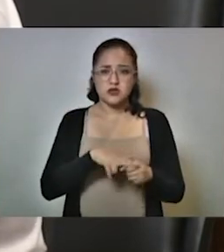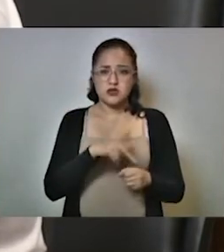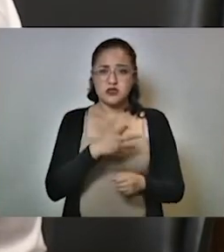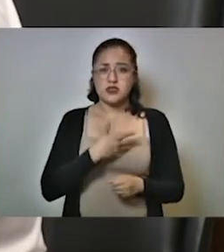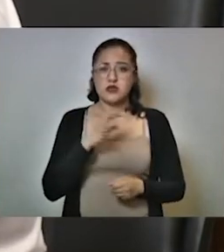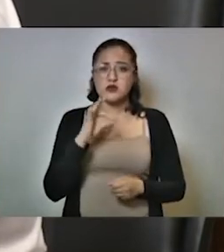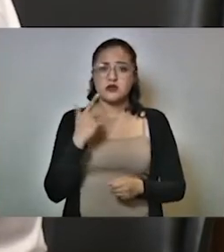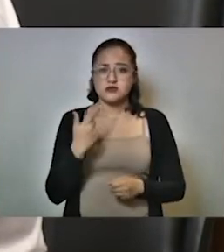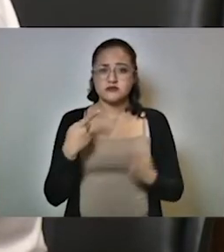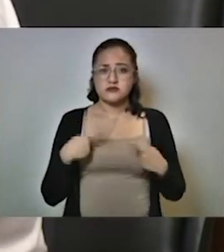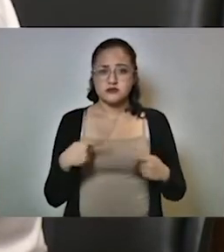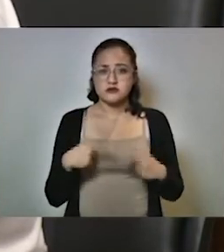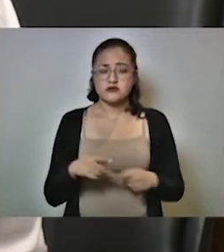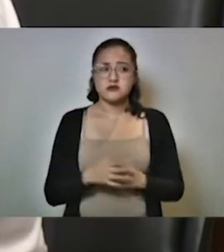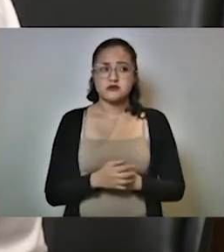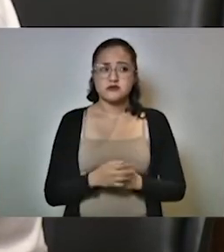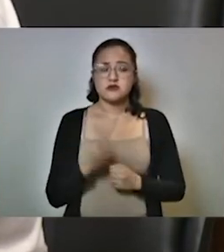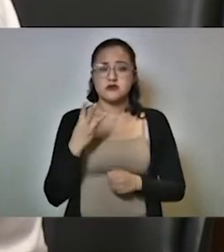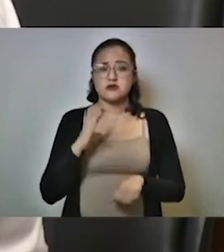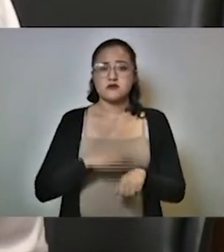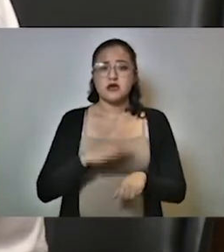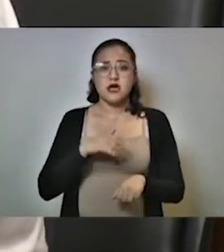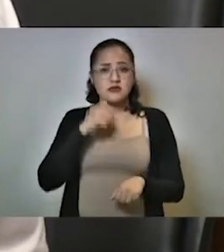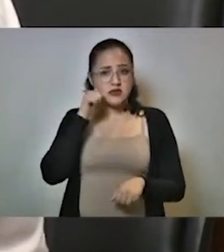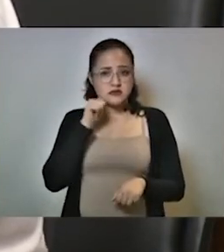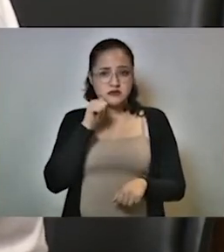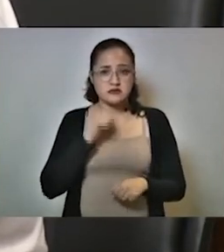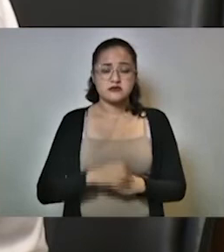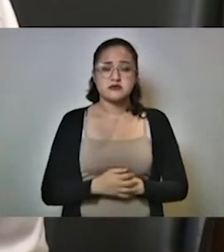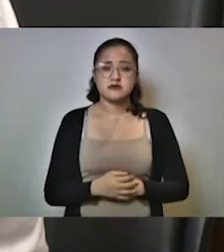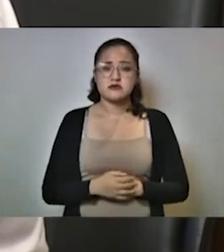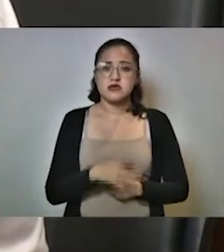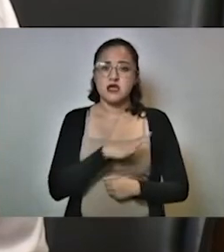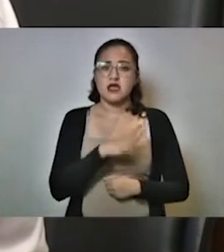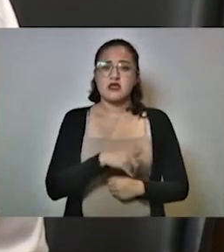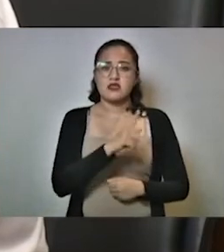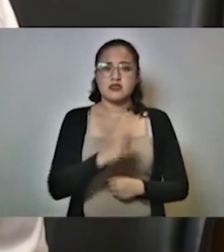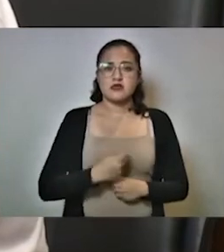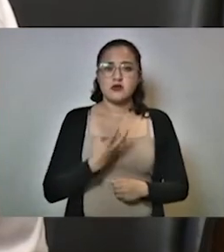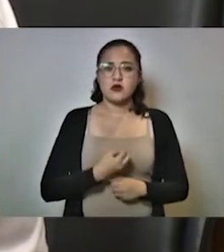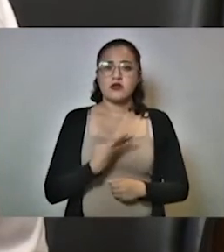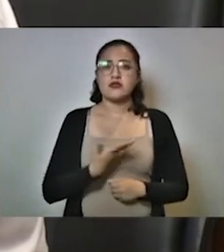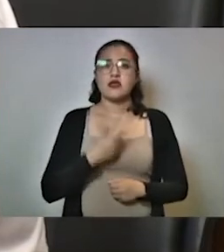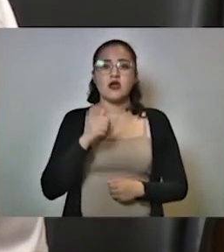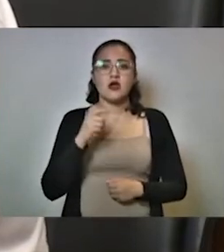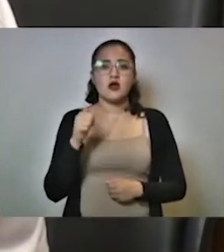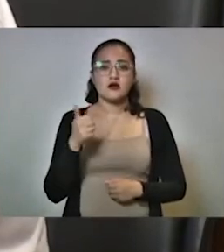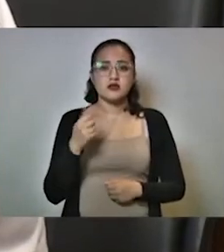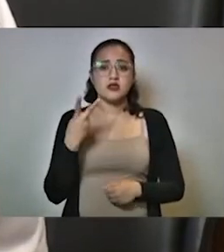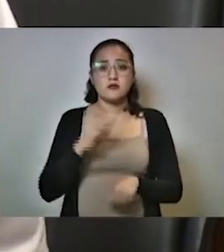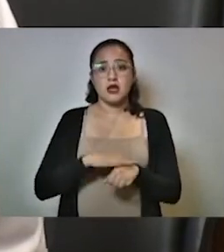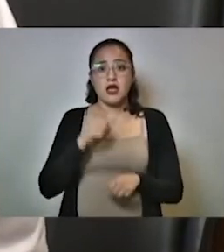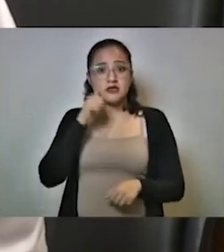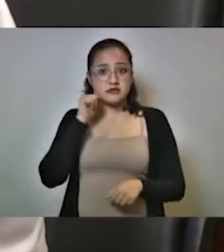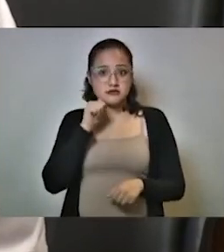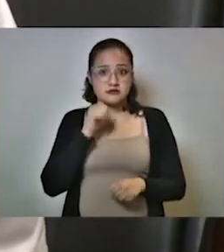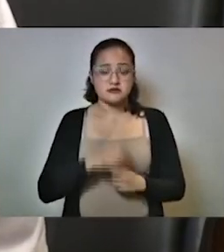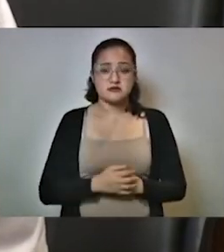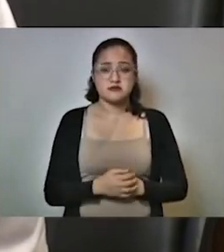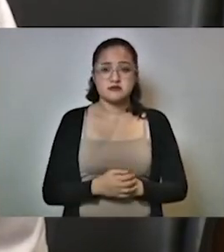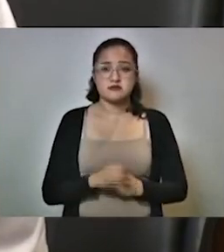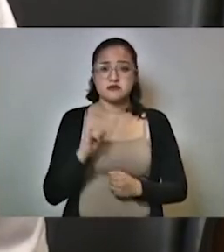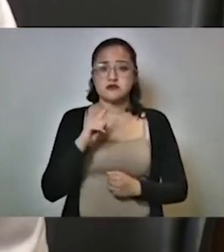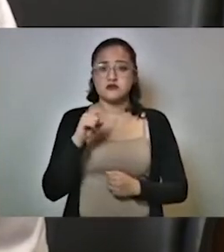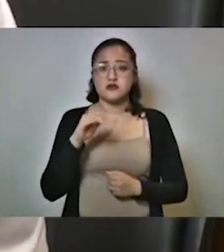tiene 47 3 más que ayer el general de tehuacán tiene 11 2 más que ayer el cesa y